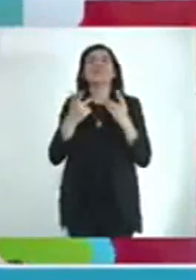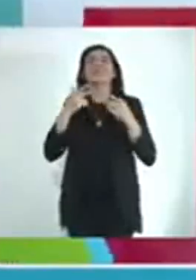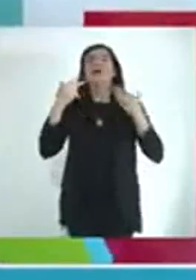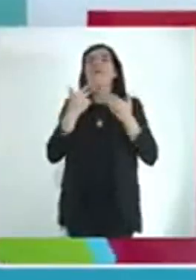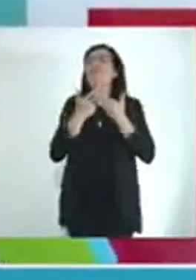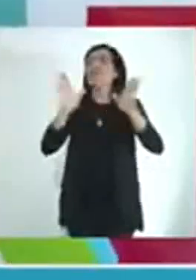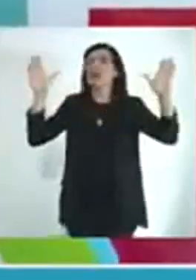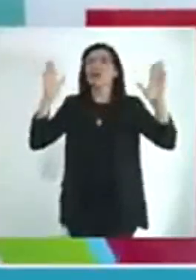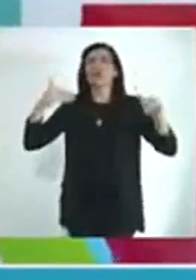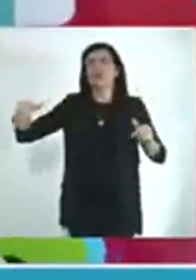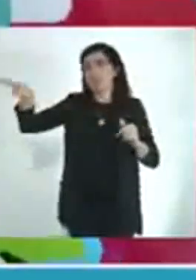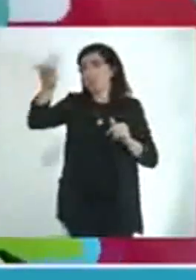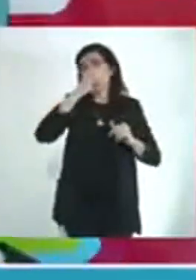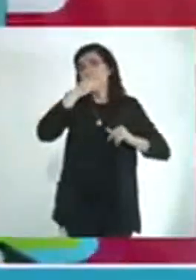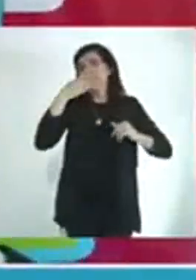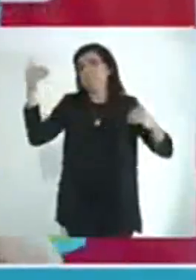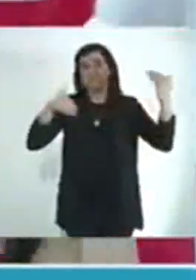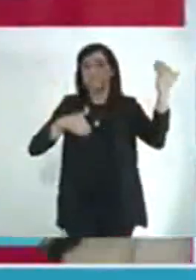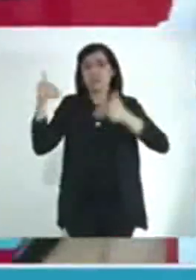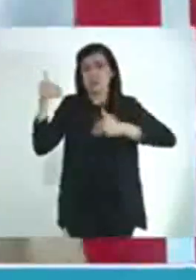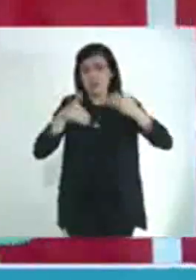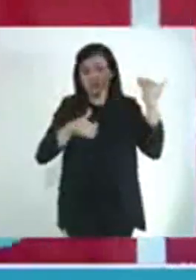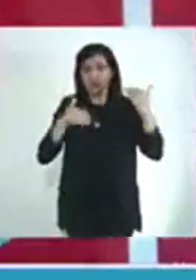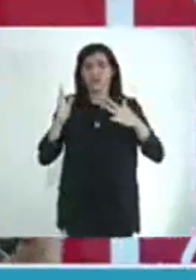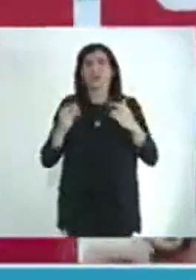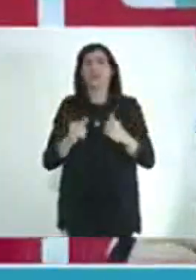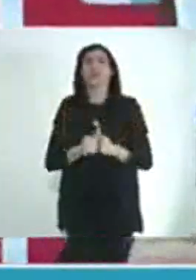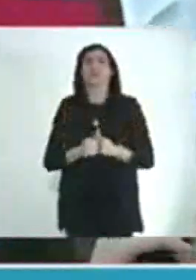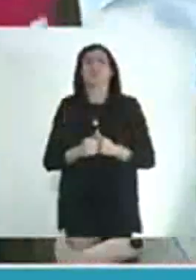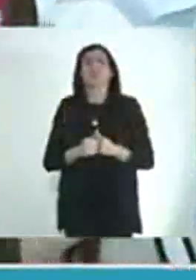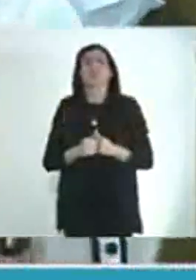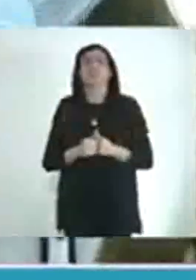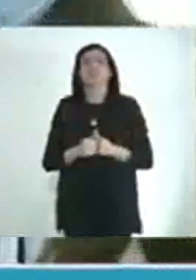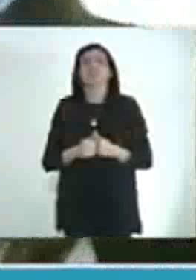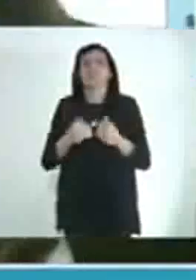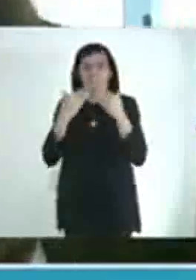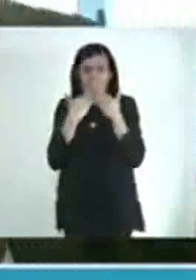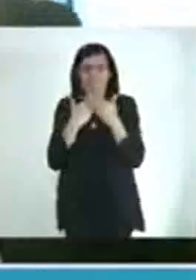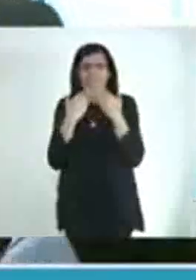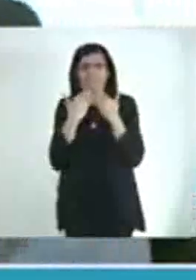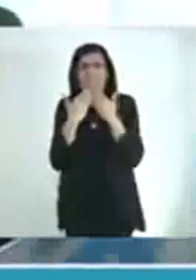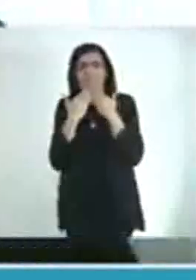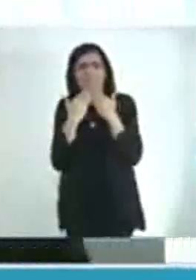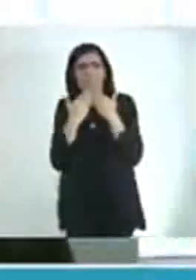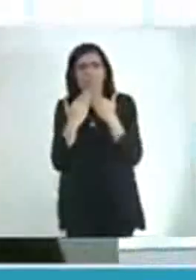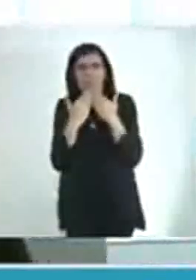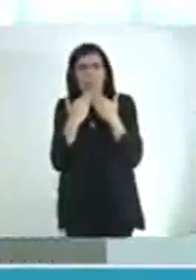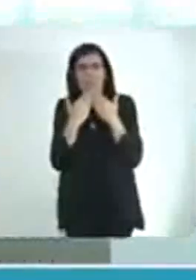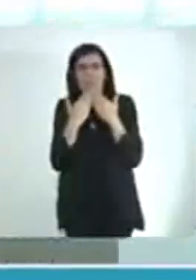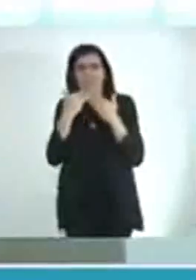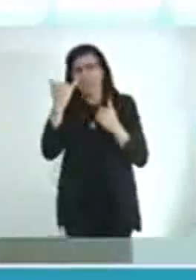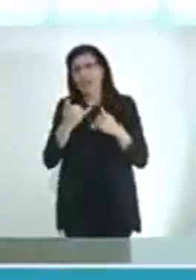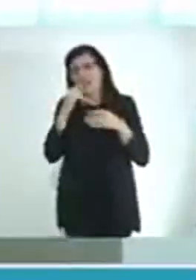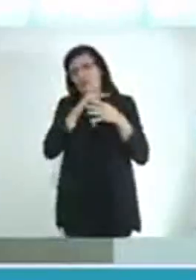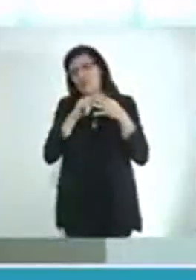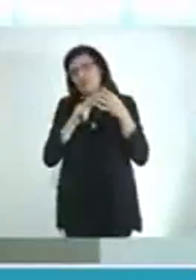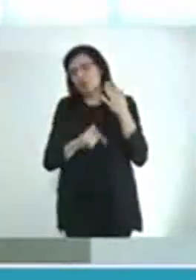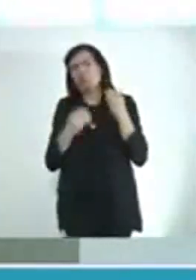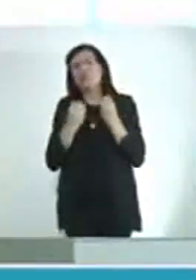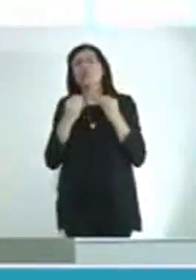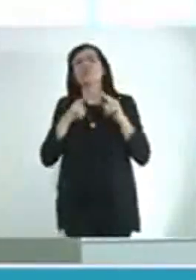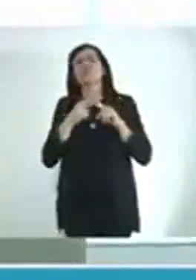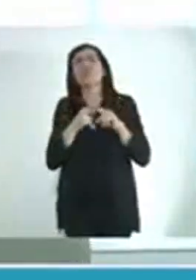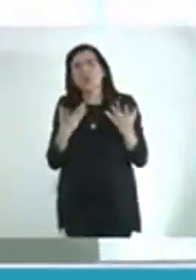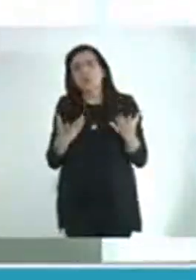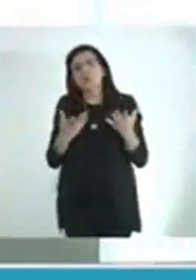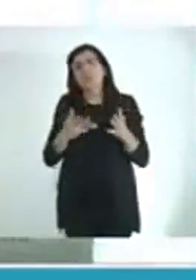espacios muy concurridos por nuestros niños y por... Muchísimas gracias. Bueno, estas de miles de ofertas que tenemos aquí desde